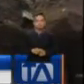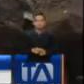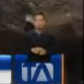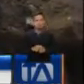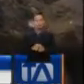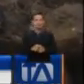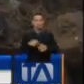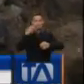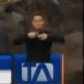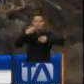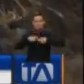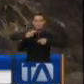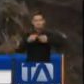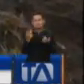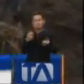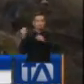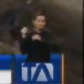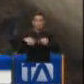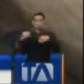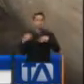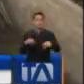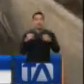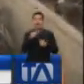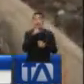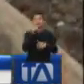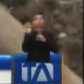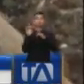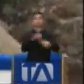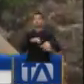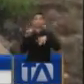Palos, piedras, que va dejando el agua lluvia.